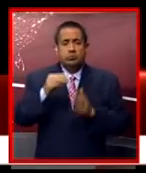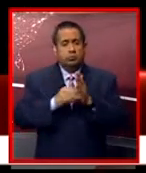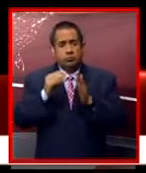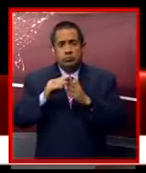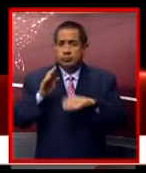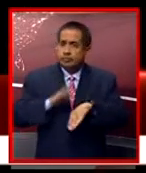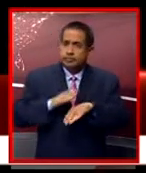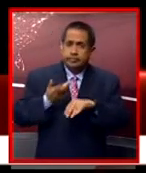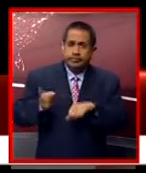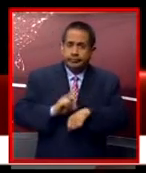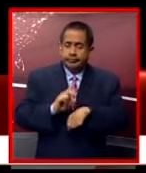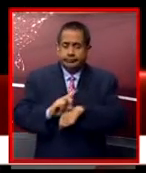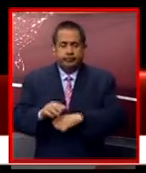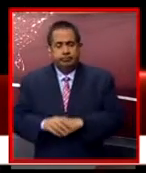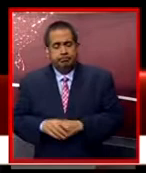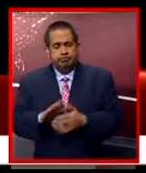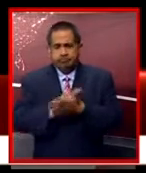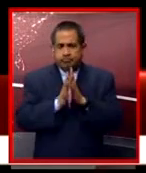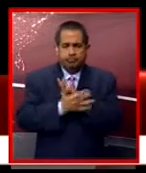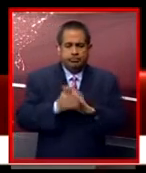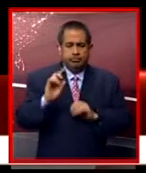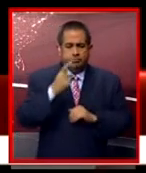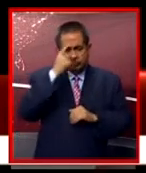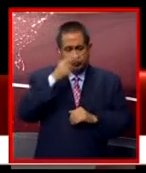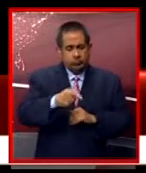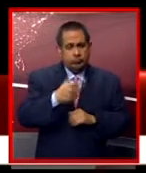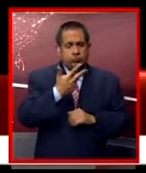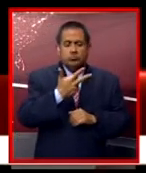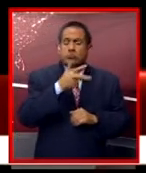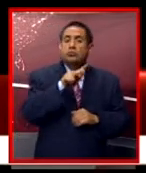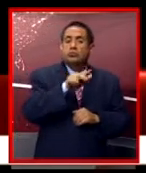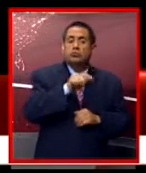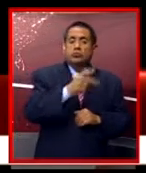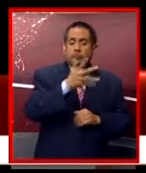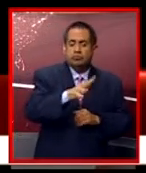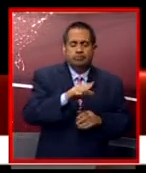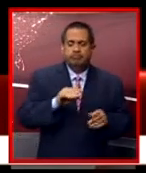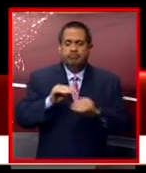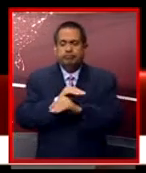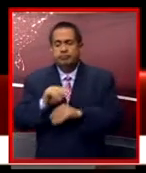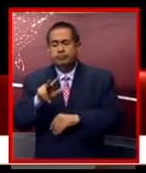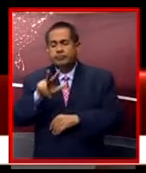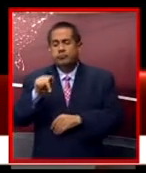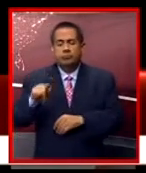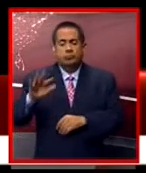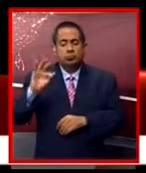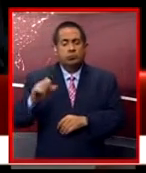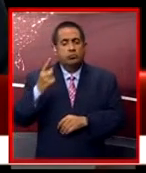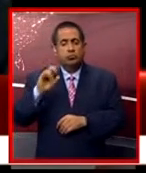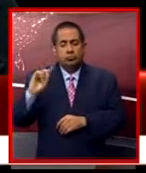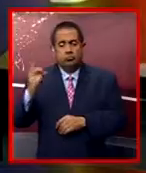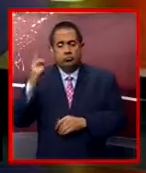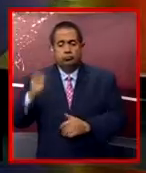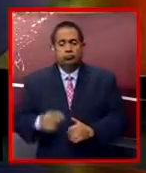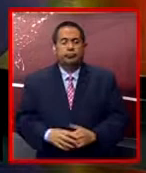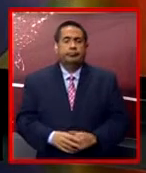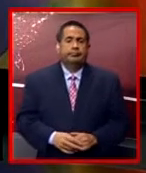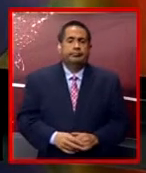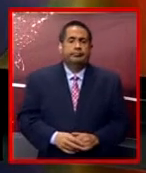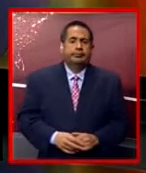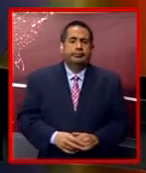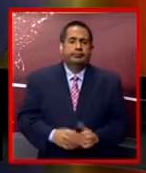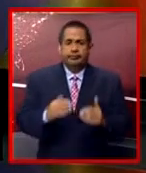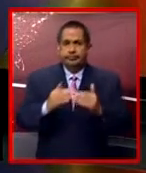de petróleo. Se actualiza el tipo de cambio al pasar de 18.10 a 18.40 pesos por dólar.